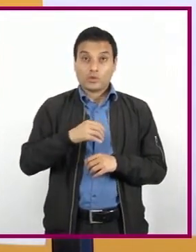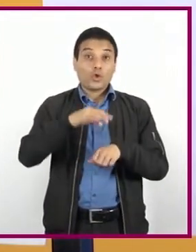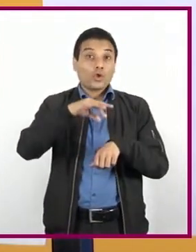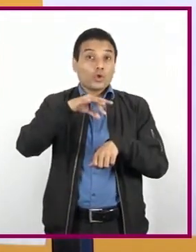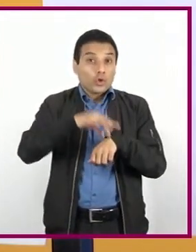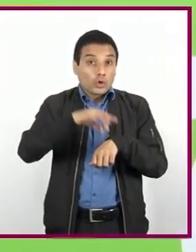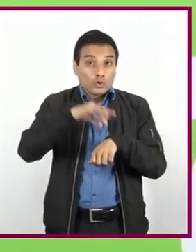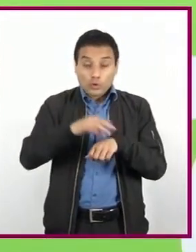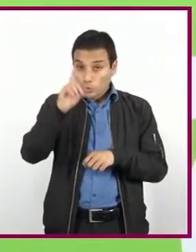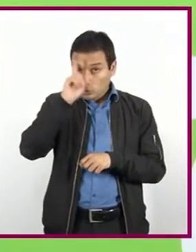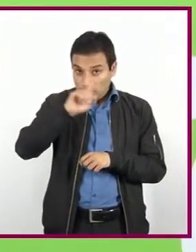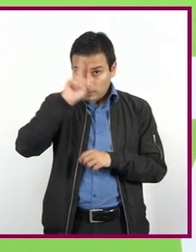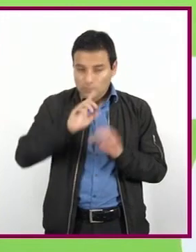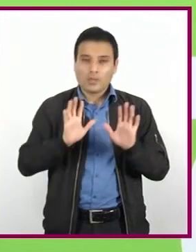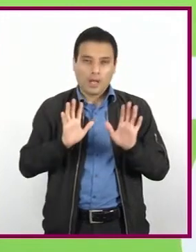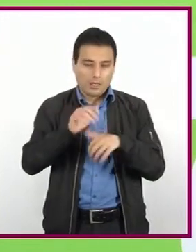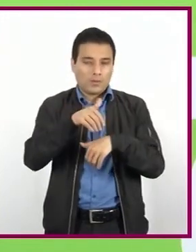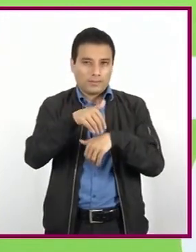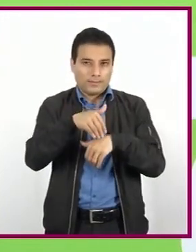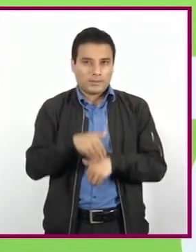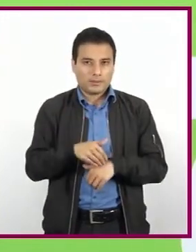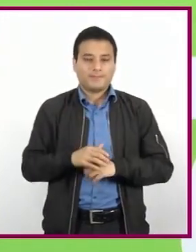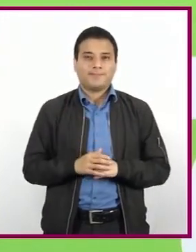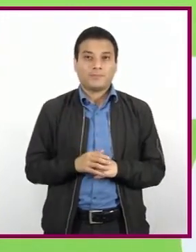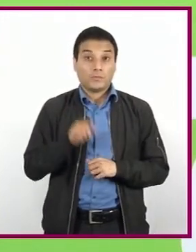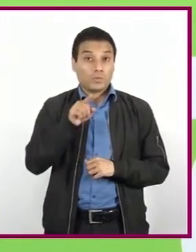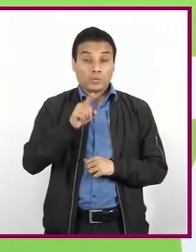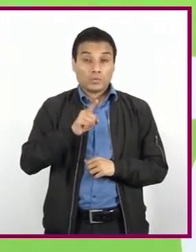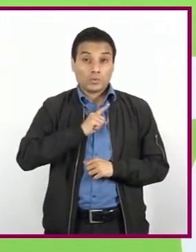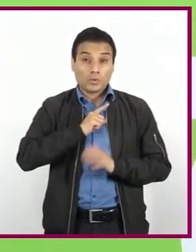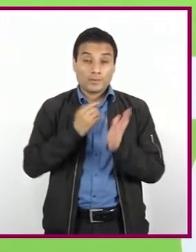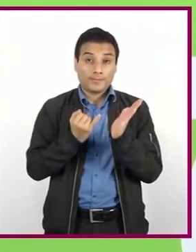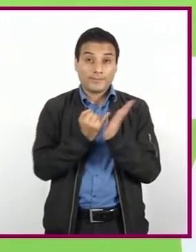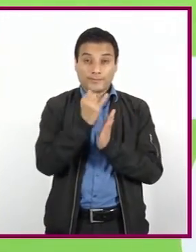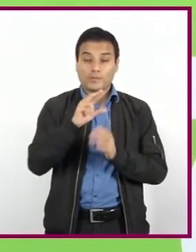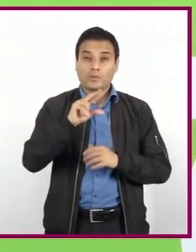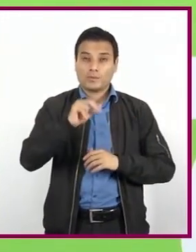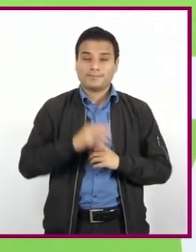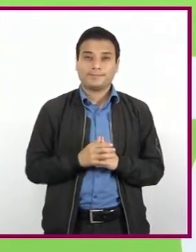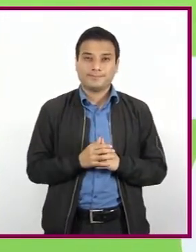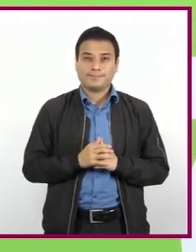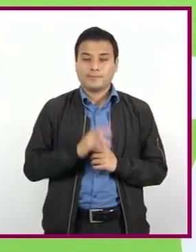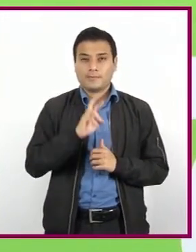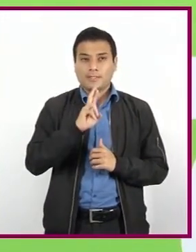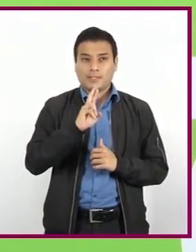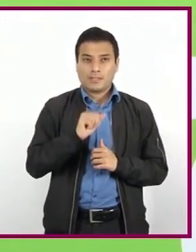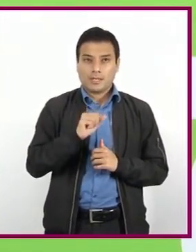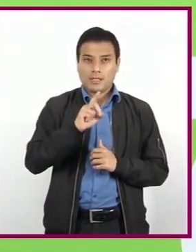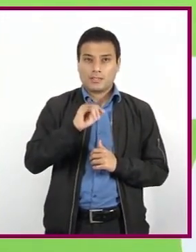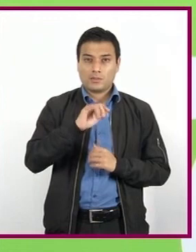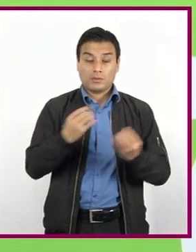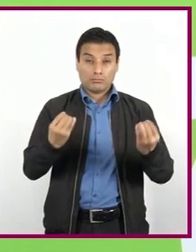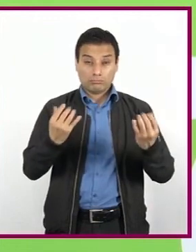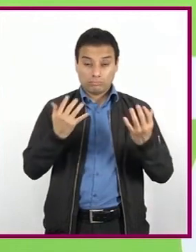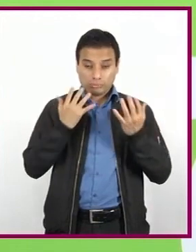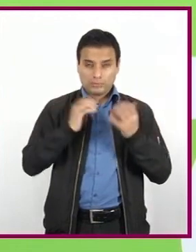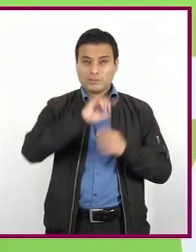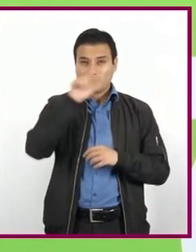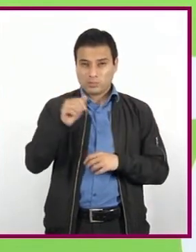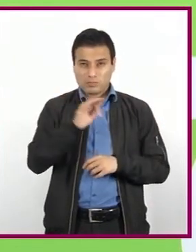lo solicite. Así es. Después de ciertos valores, la radiación puede afectar el funcionamiento